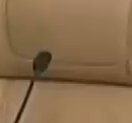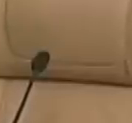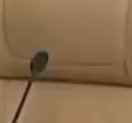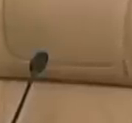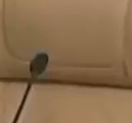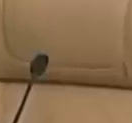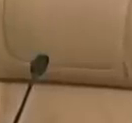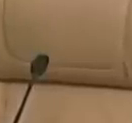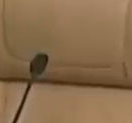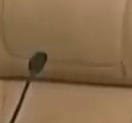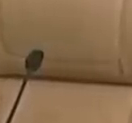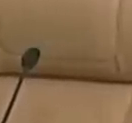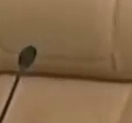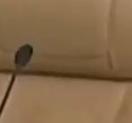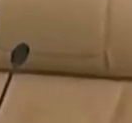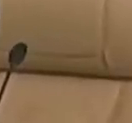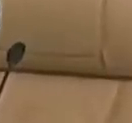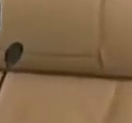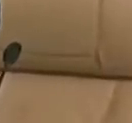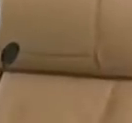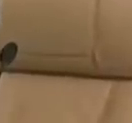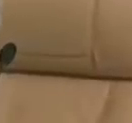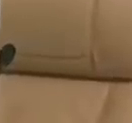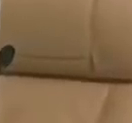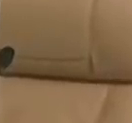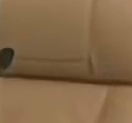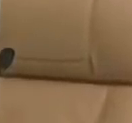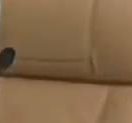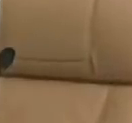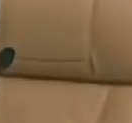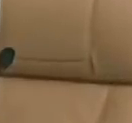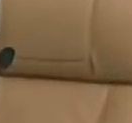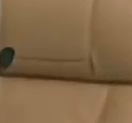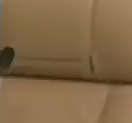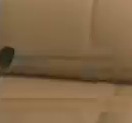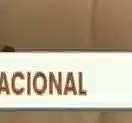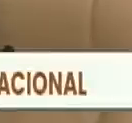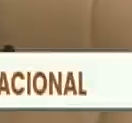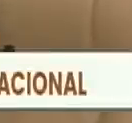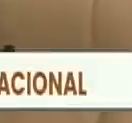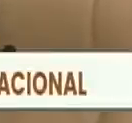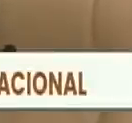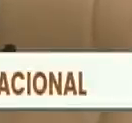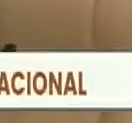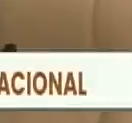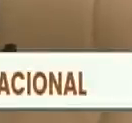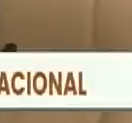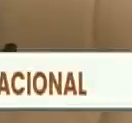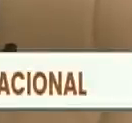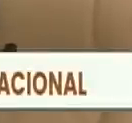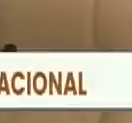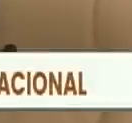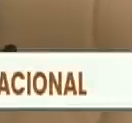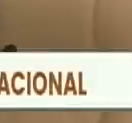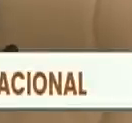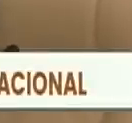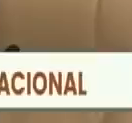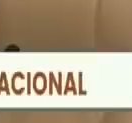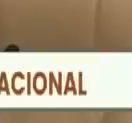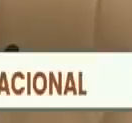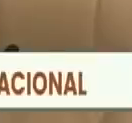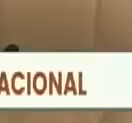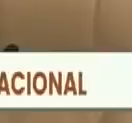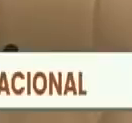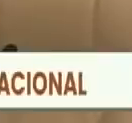las características tan erráticas, un borracho, un alcohólico. Se llama Leopoldo López